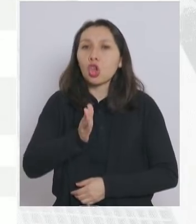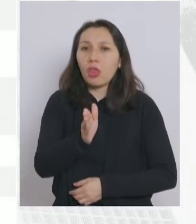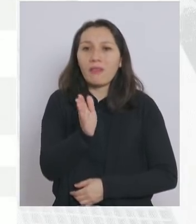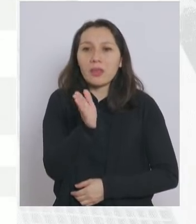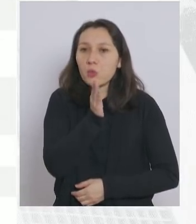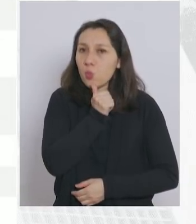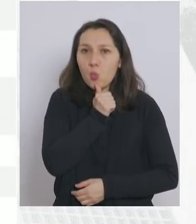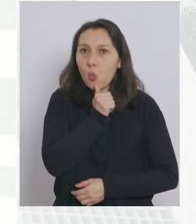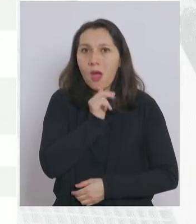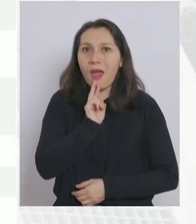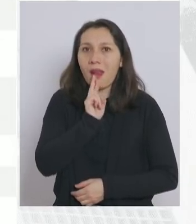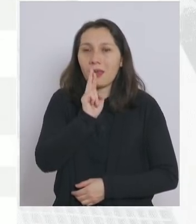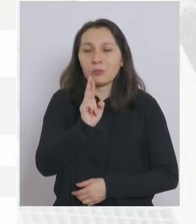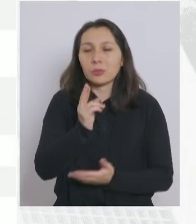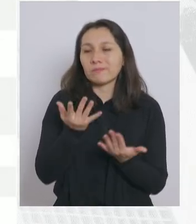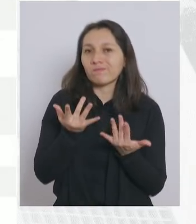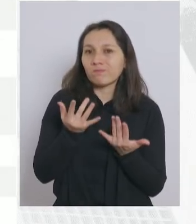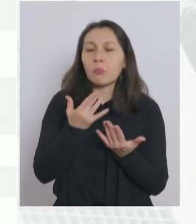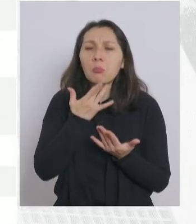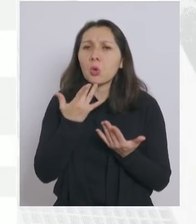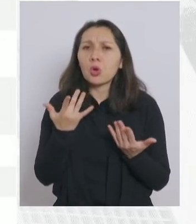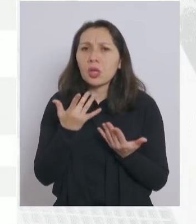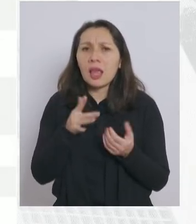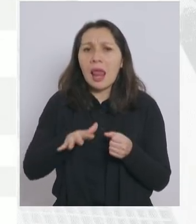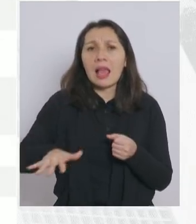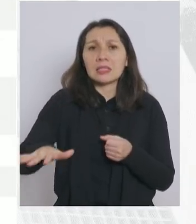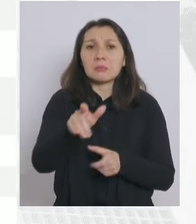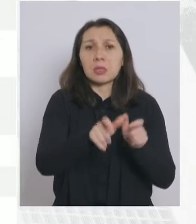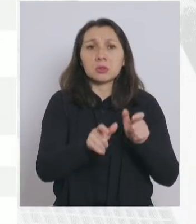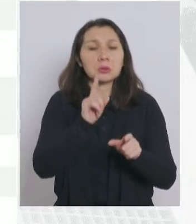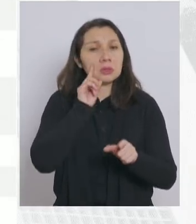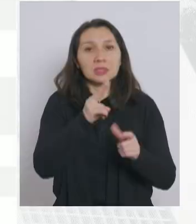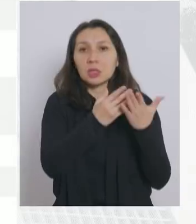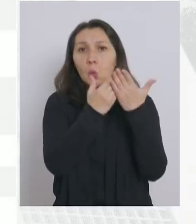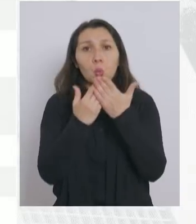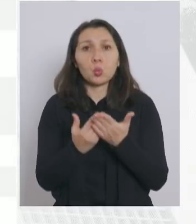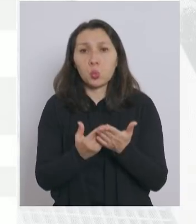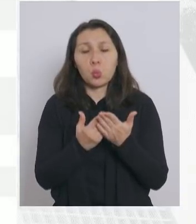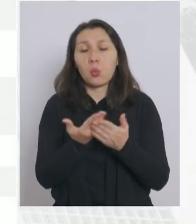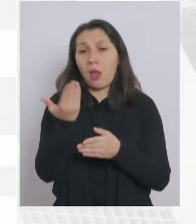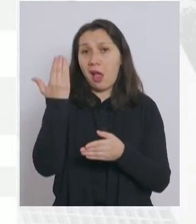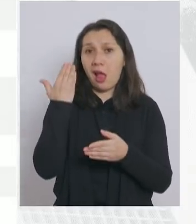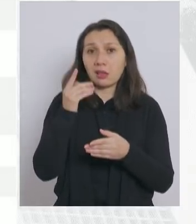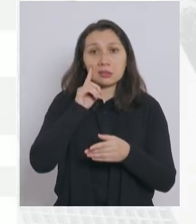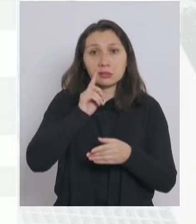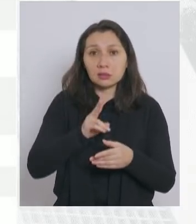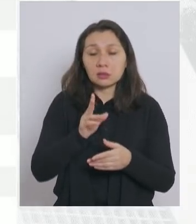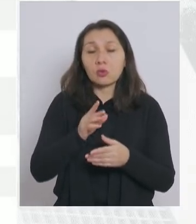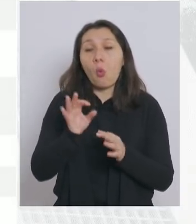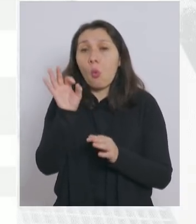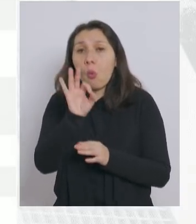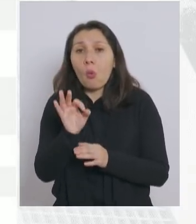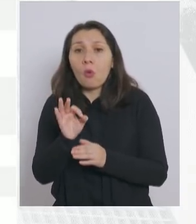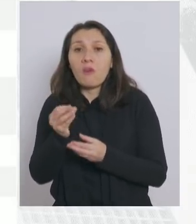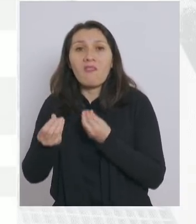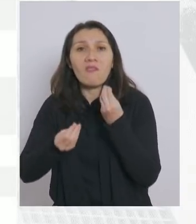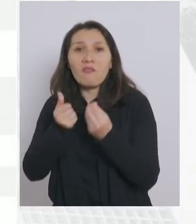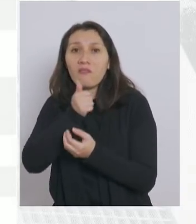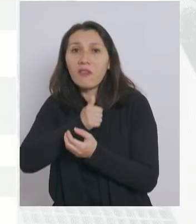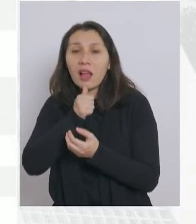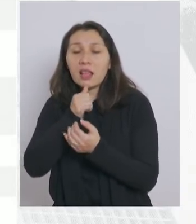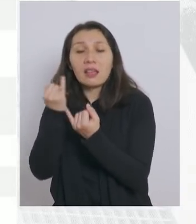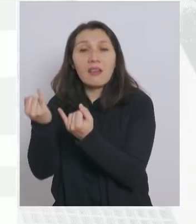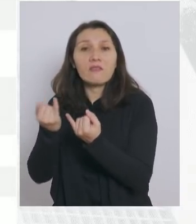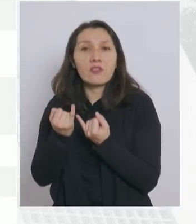no hay resultados, ya sea porque estas poblaciones no fueron estudiadas en los estudios clínicos o porque los